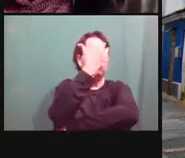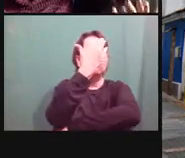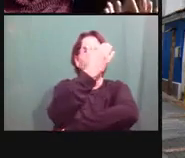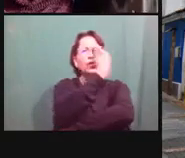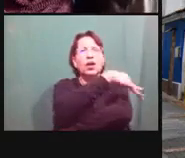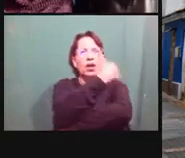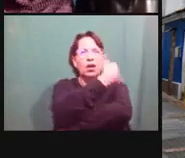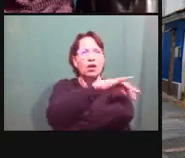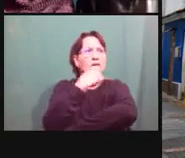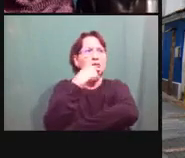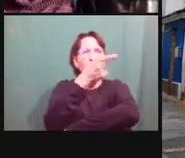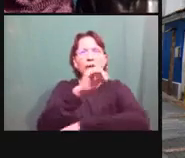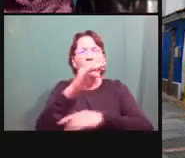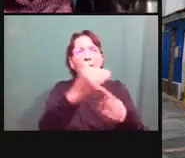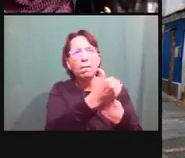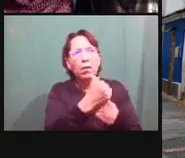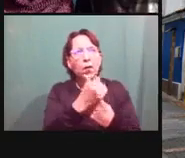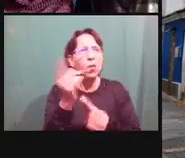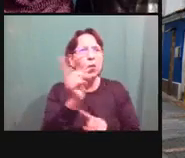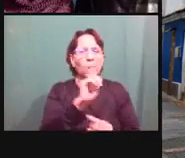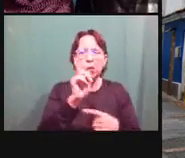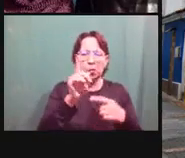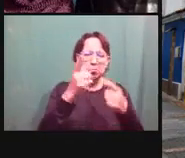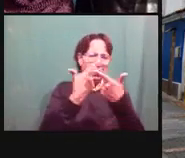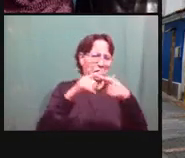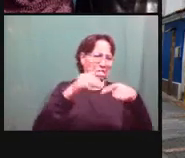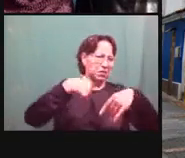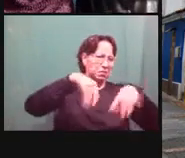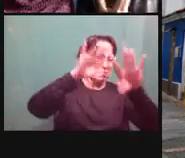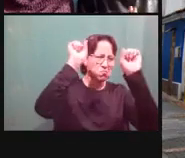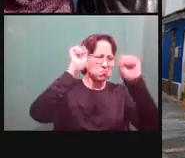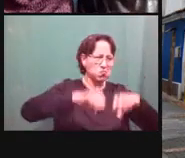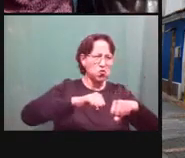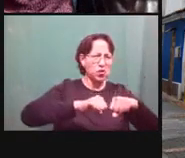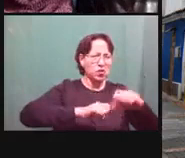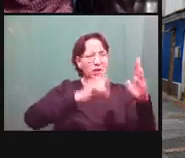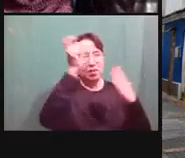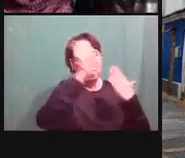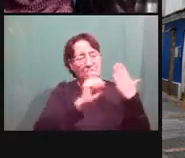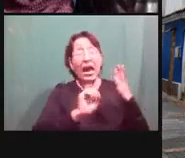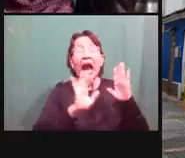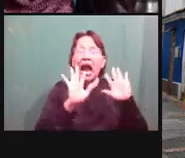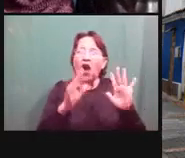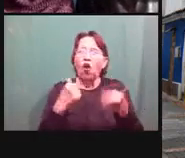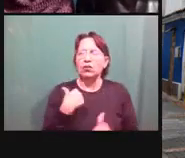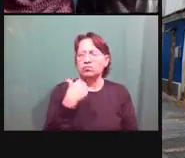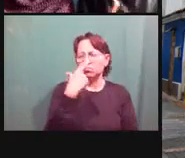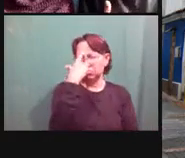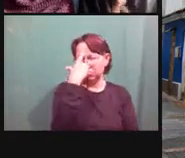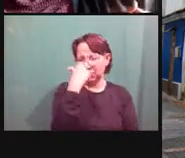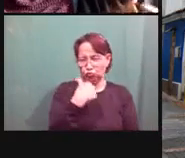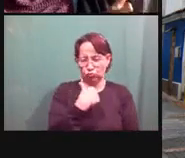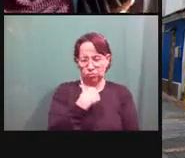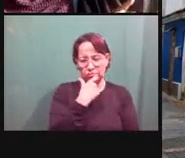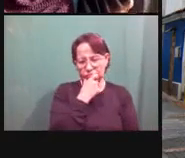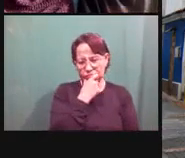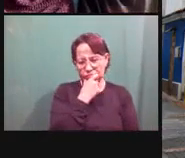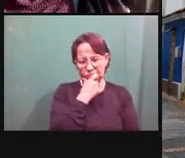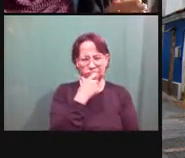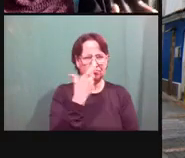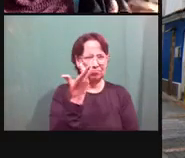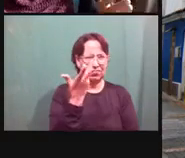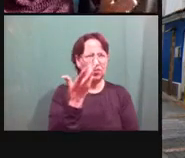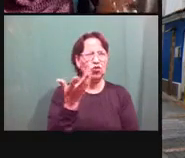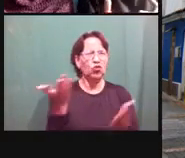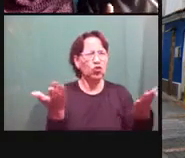está protegida, entonces pueden hacer su intervención. Ahí yo me pregunto un poco, pues, ¿hasta dónde llega el